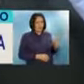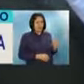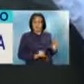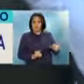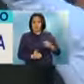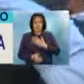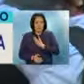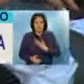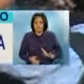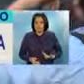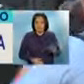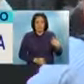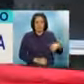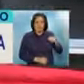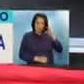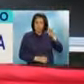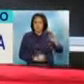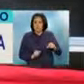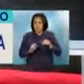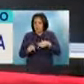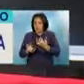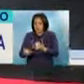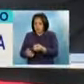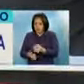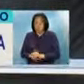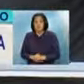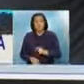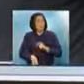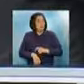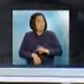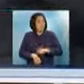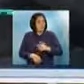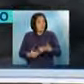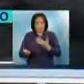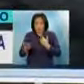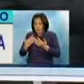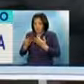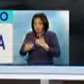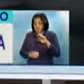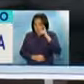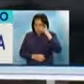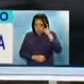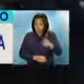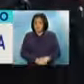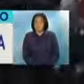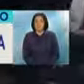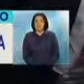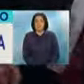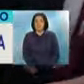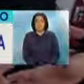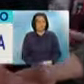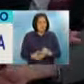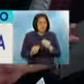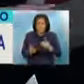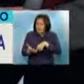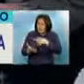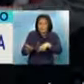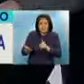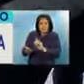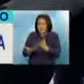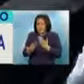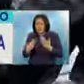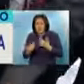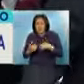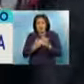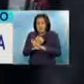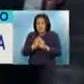Fujimori. Fue momento para aprovechar y conversar de política. Mucho se ha criticado que no se ha hablado mucho